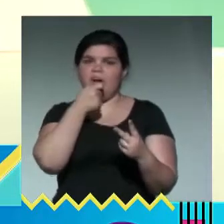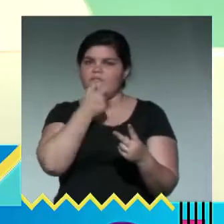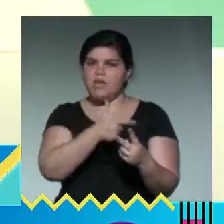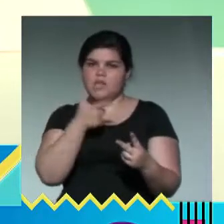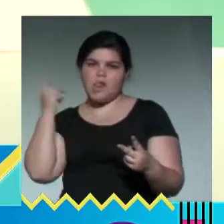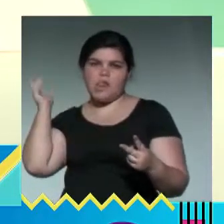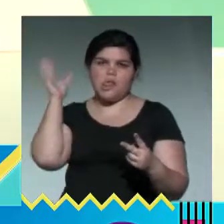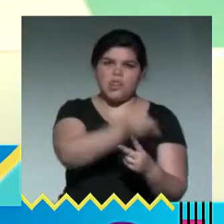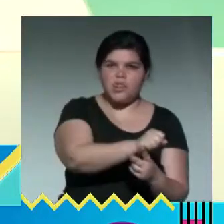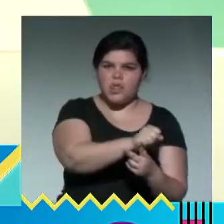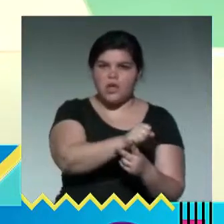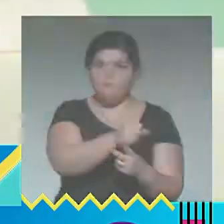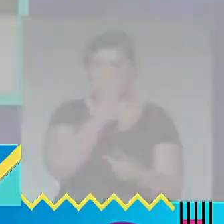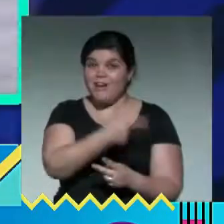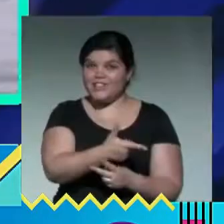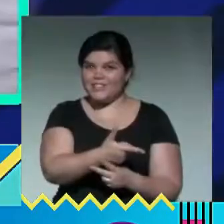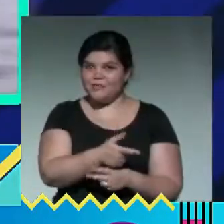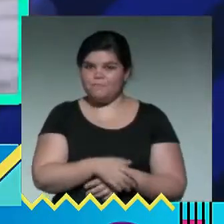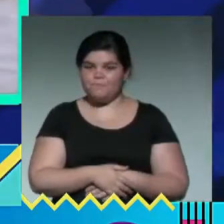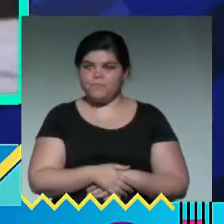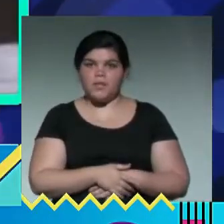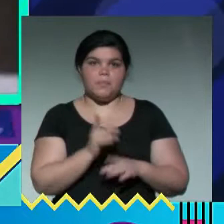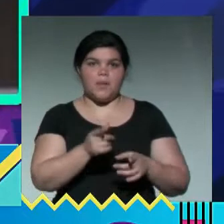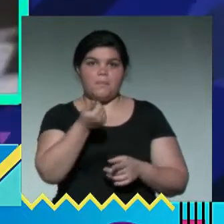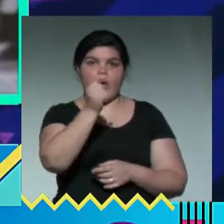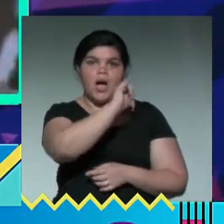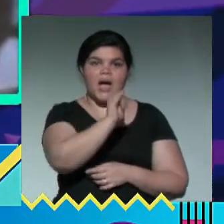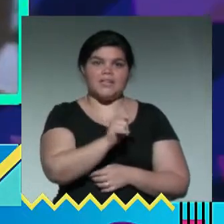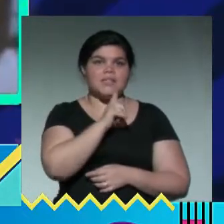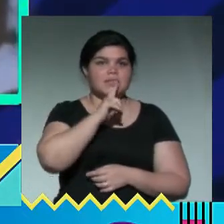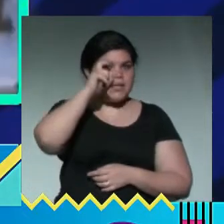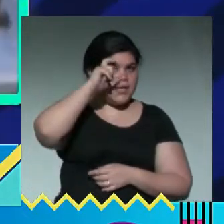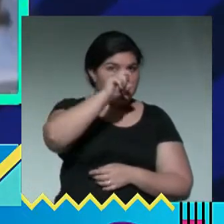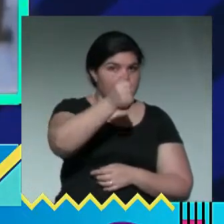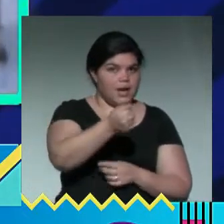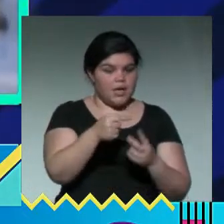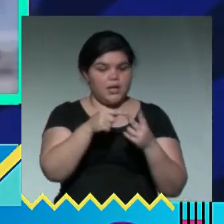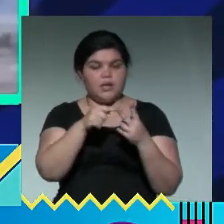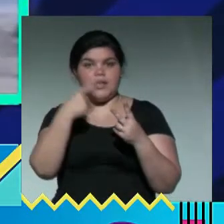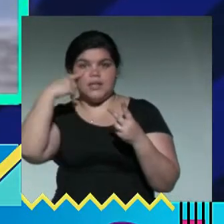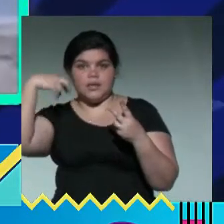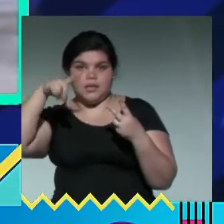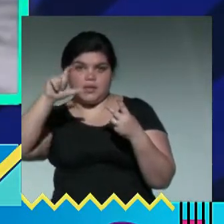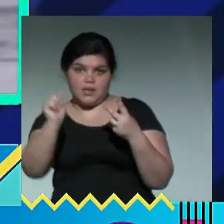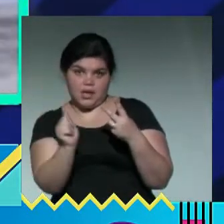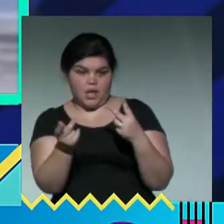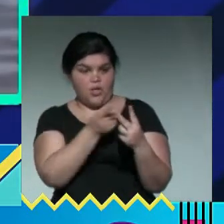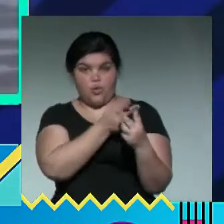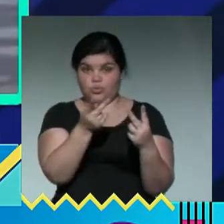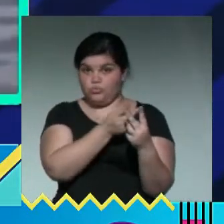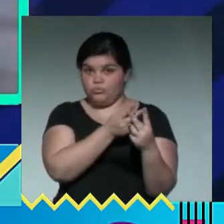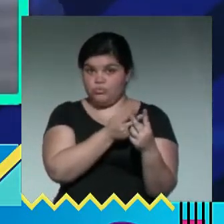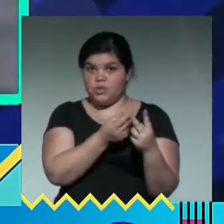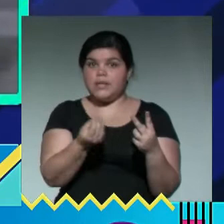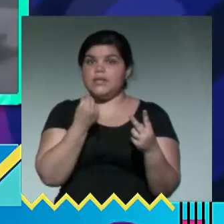¿Por qué? Porque en esos grandes imperios como el azteca, o el Inca, por tomar los ejemplos que se han hablado acá, una vez